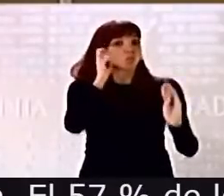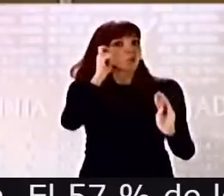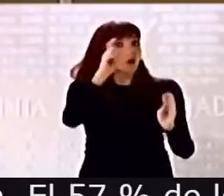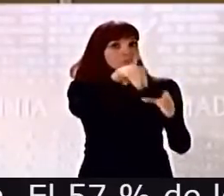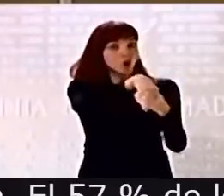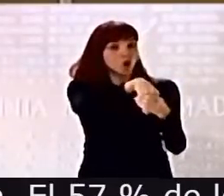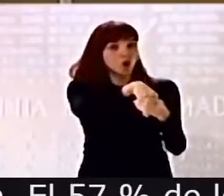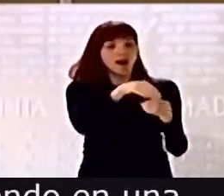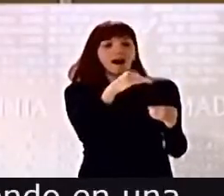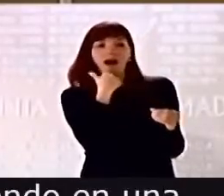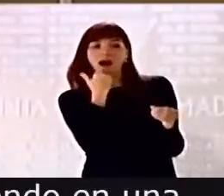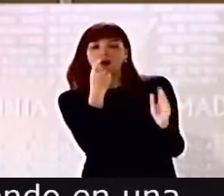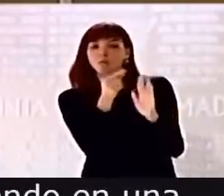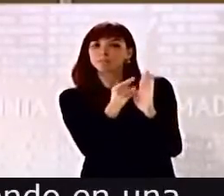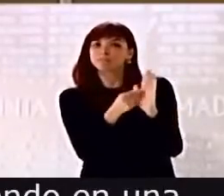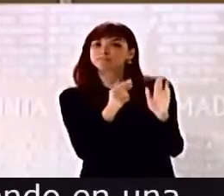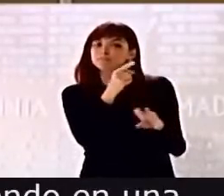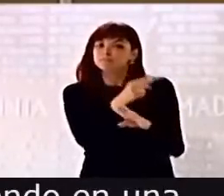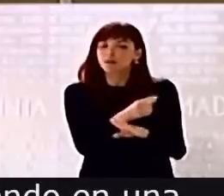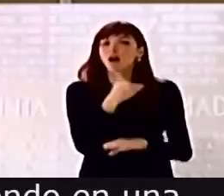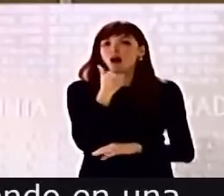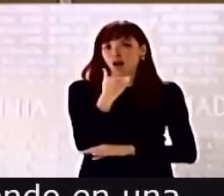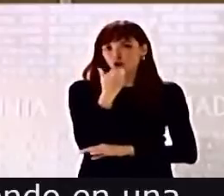tiene algún tipo de medida adoptada.